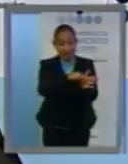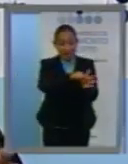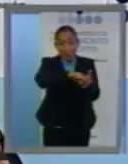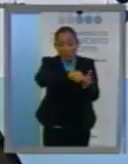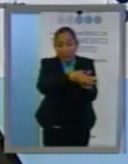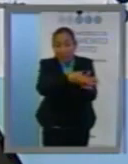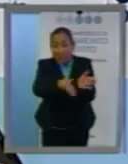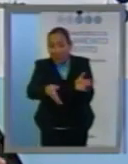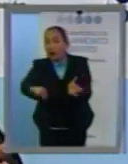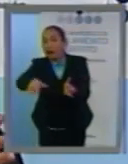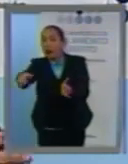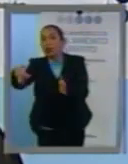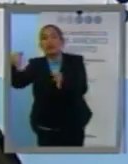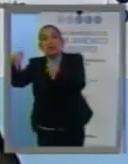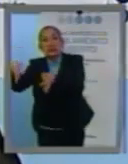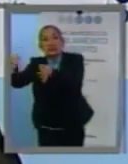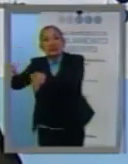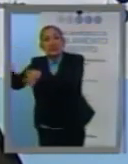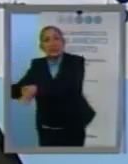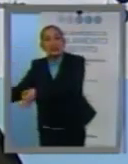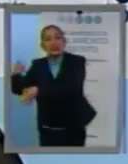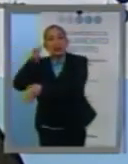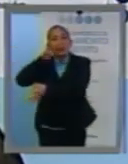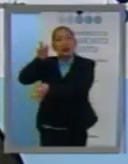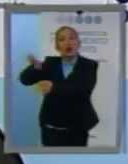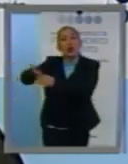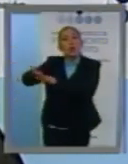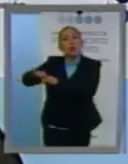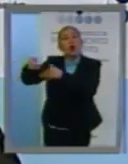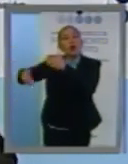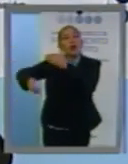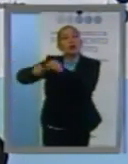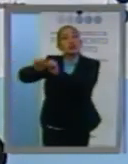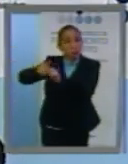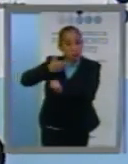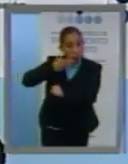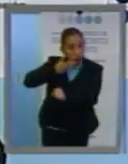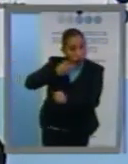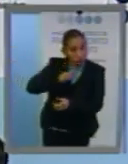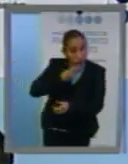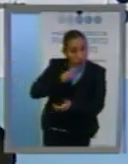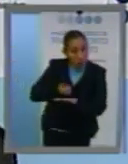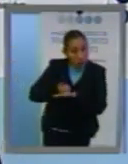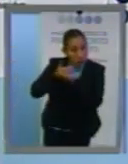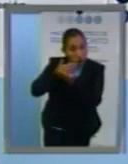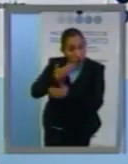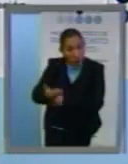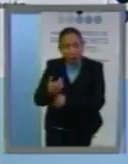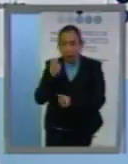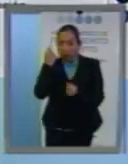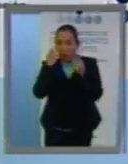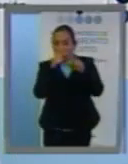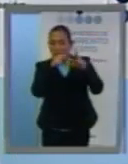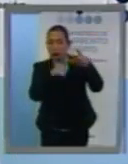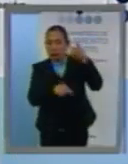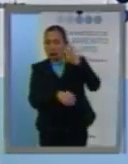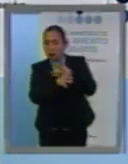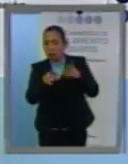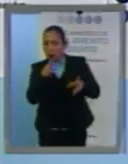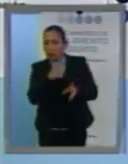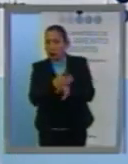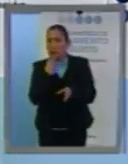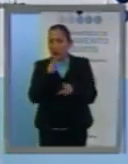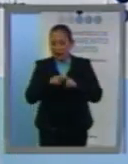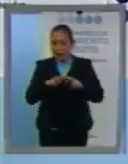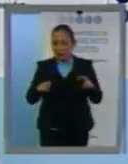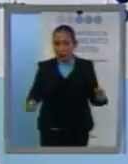tener alguna forma de apreciar cómo está funcionando ya el sistema. Hay varios aspectos en lo que se refiere a nuestro